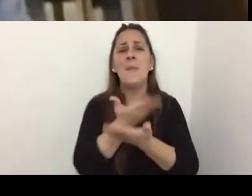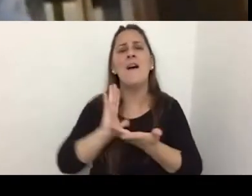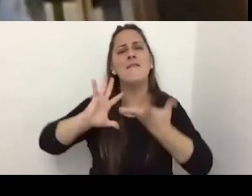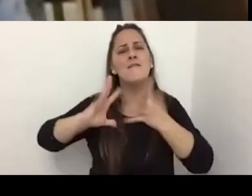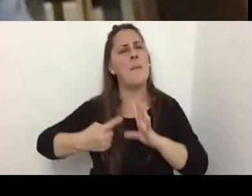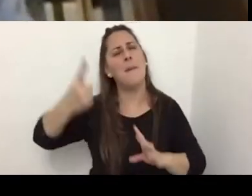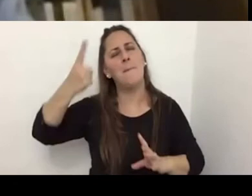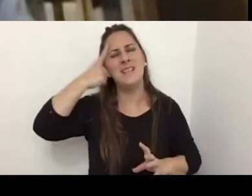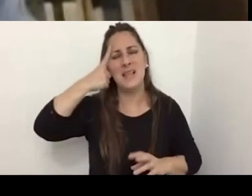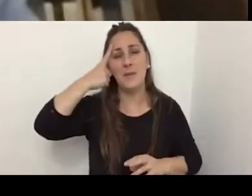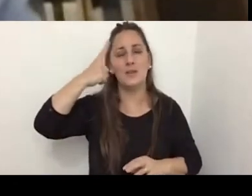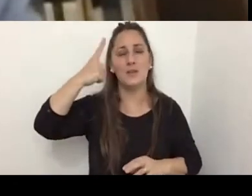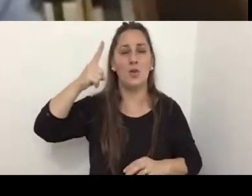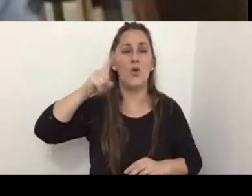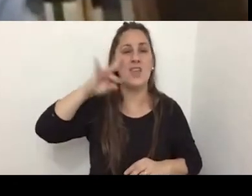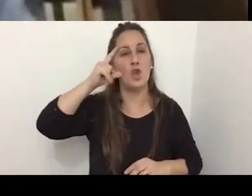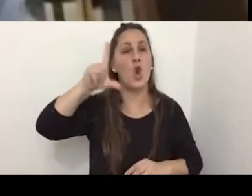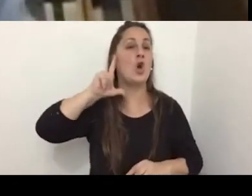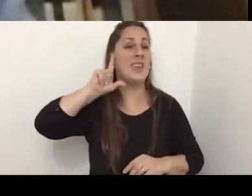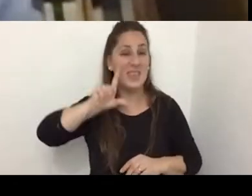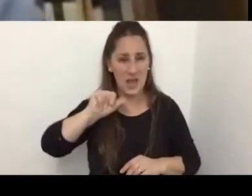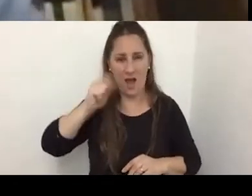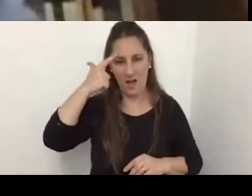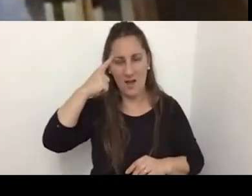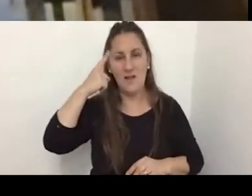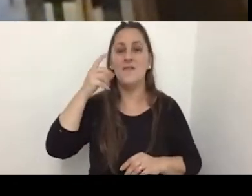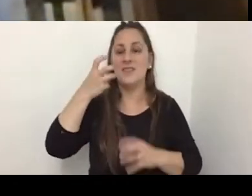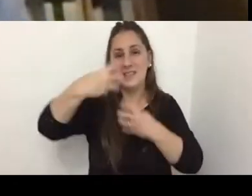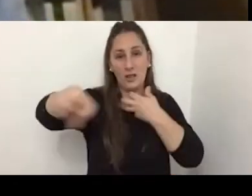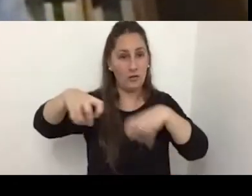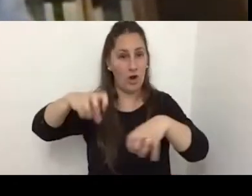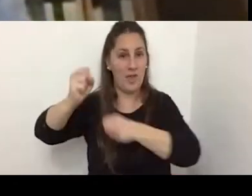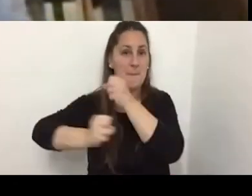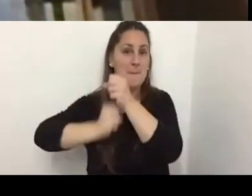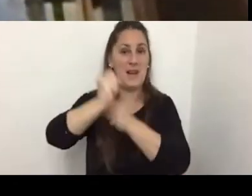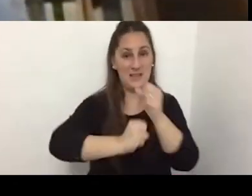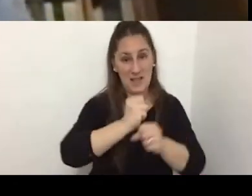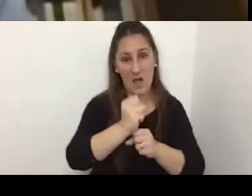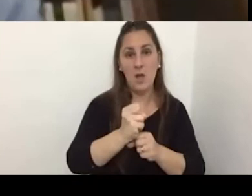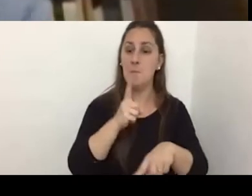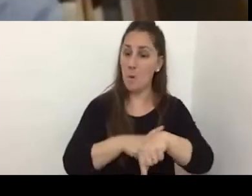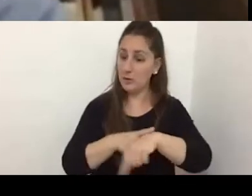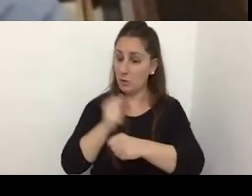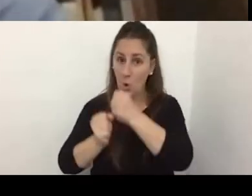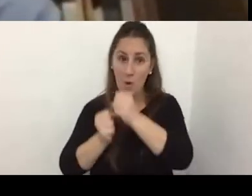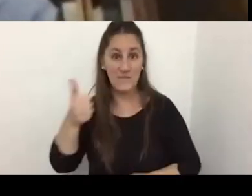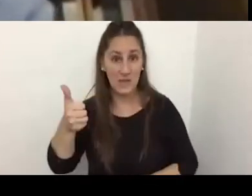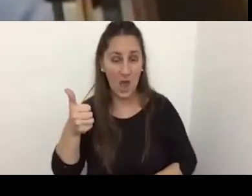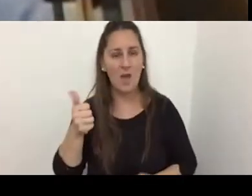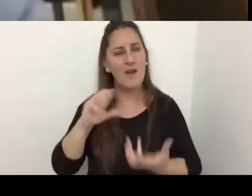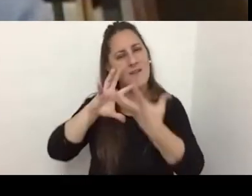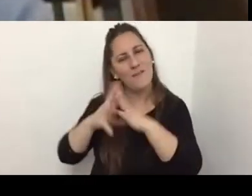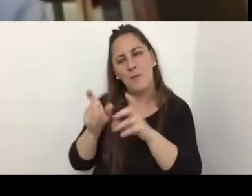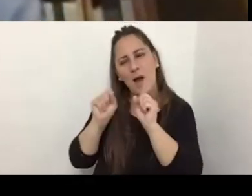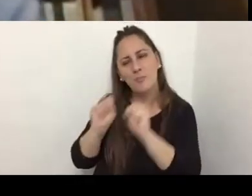ideologización de los sectores empresariales que inclusive cuando les va bien tienen matrices de